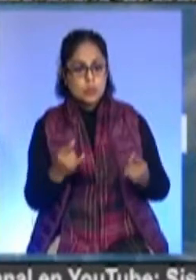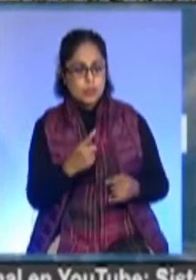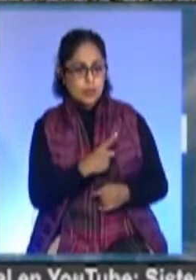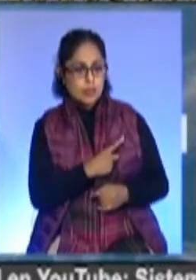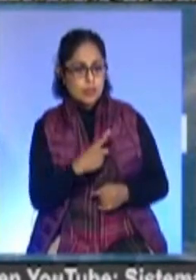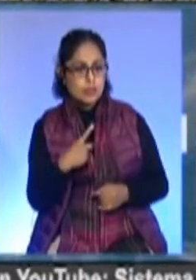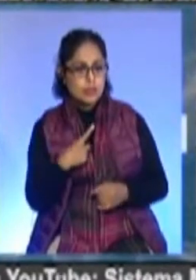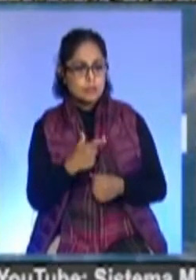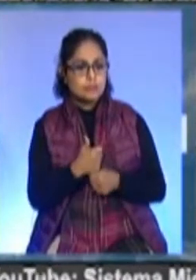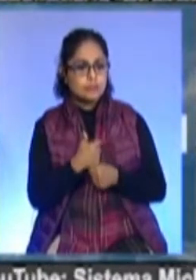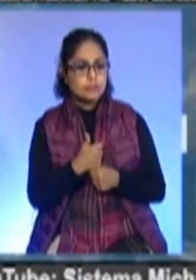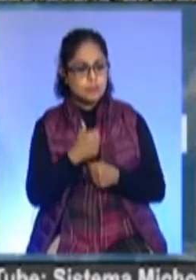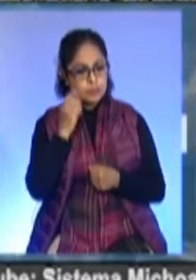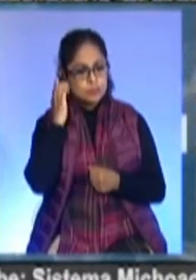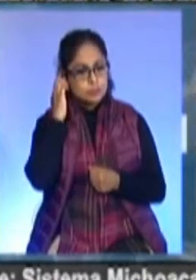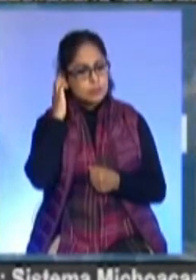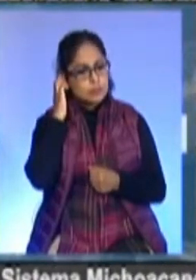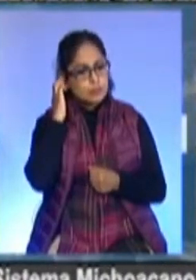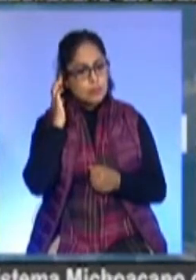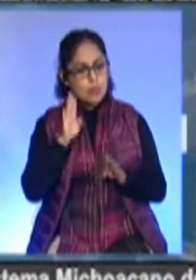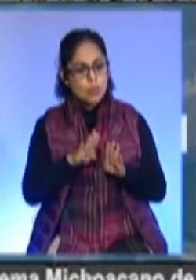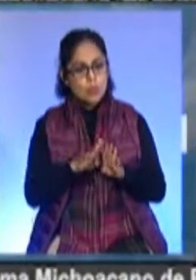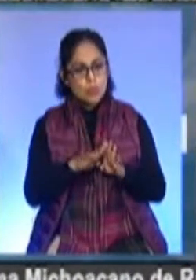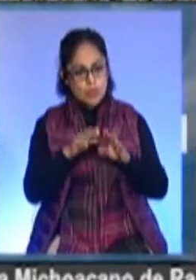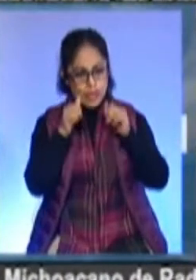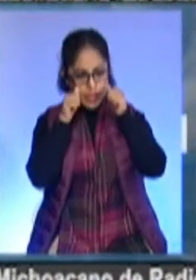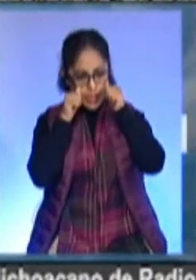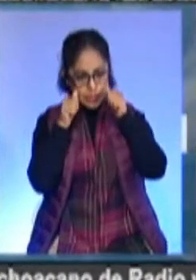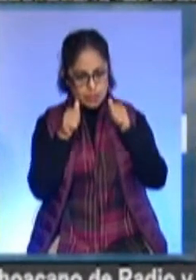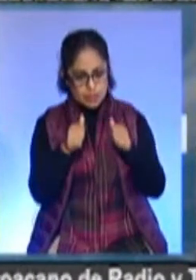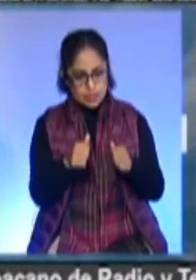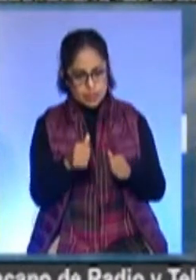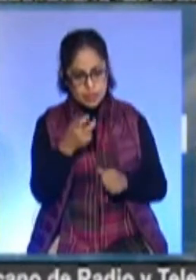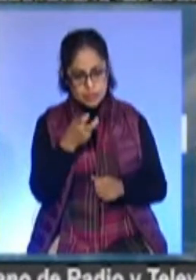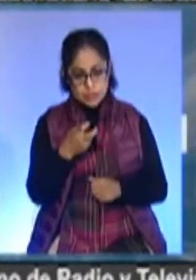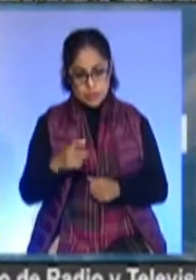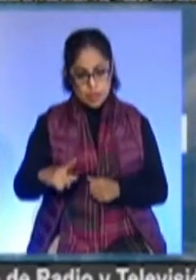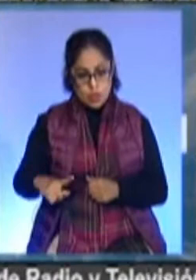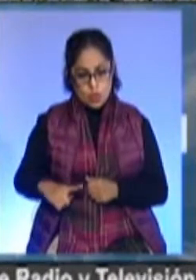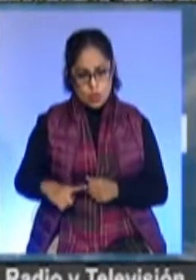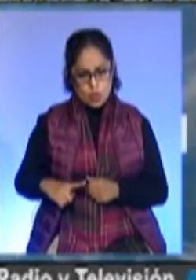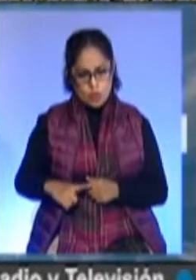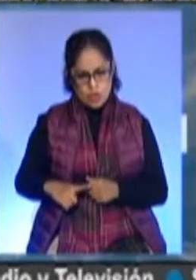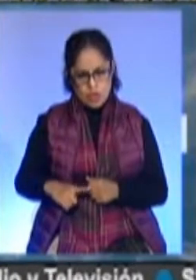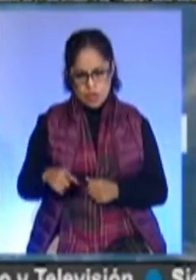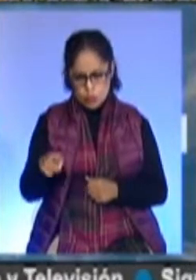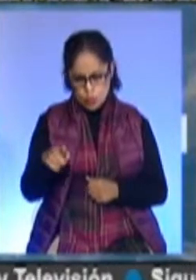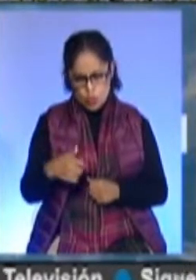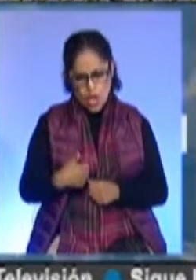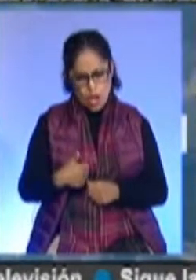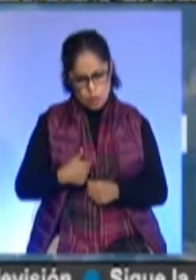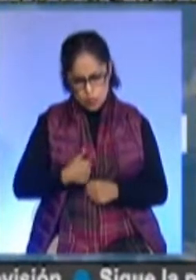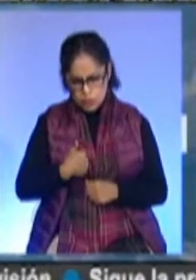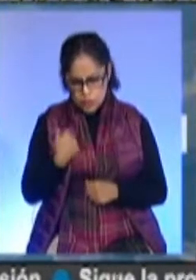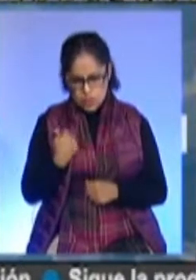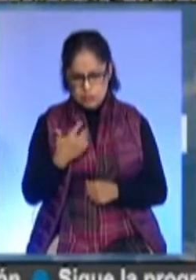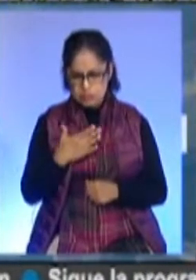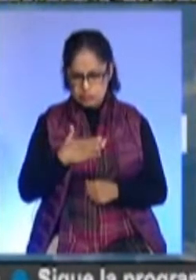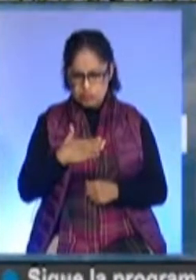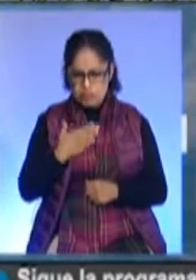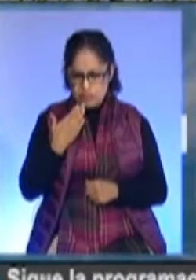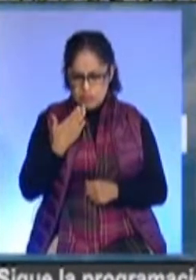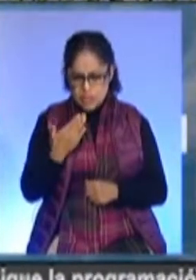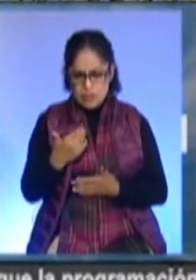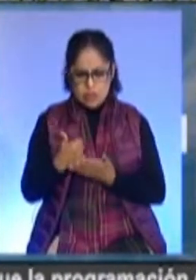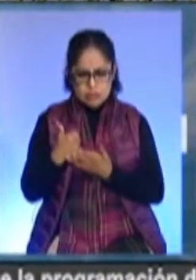con ellos y con ellas, atender, bueno, esta es la infraestructura que tiene el gobierno, aprovéchenla, es de ustedes, es para